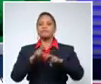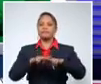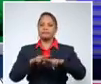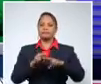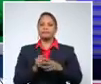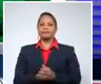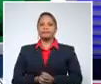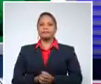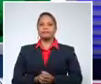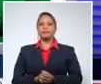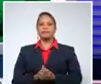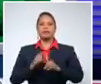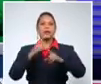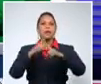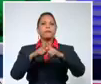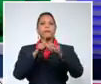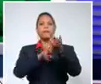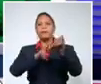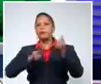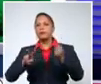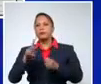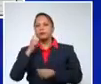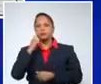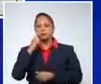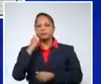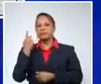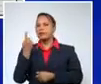Por provincias brevemente, ahí tienen a La Habana,